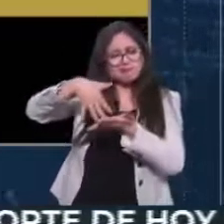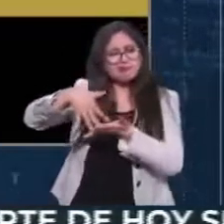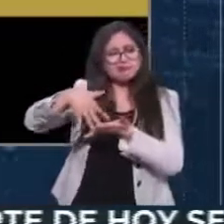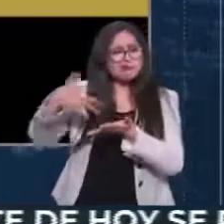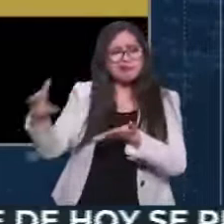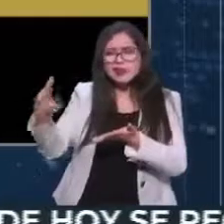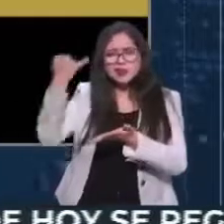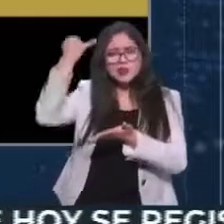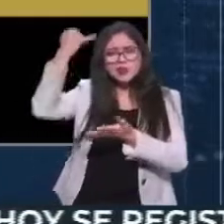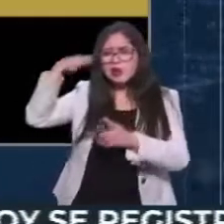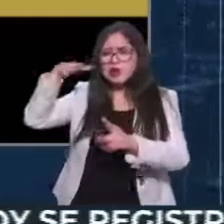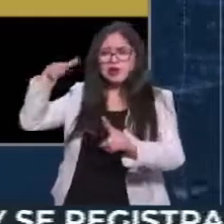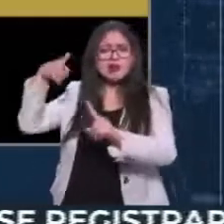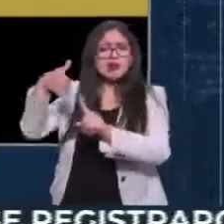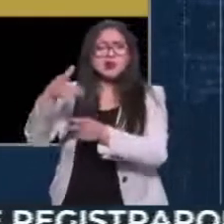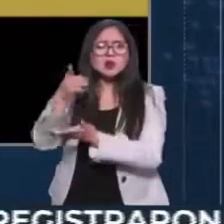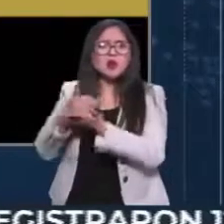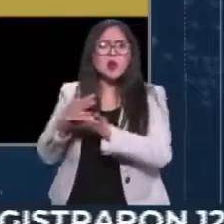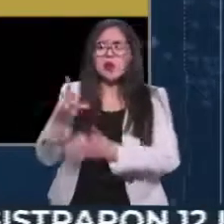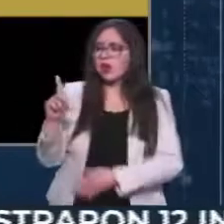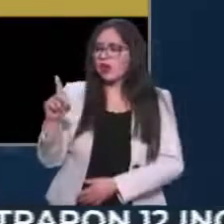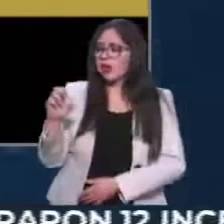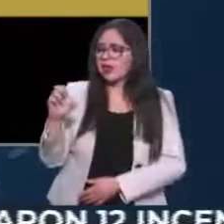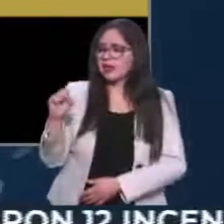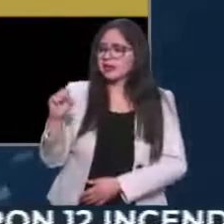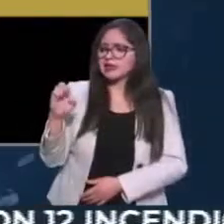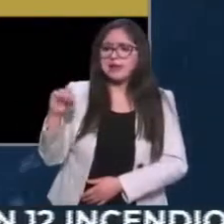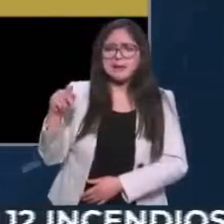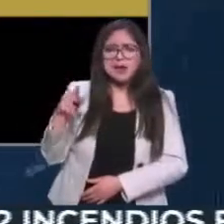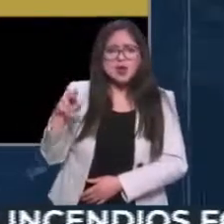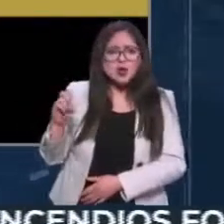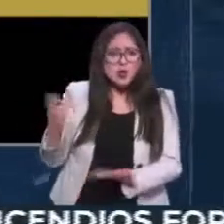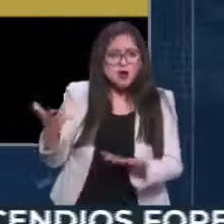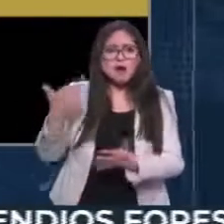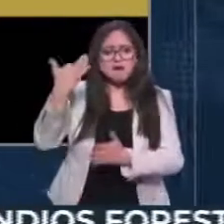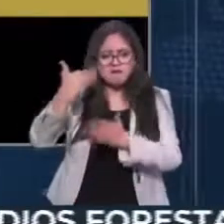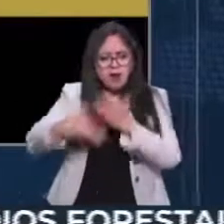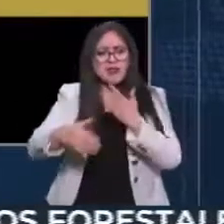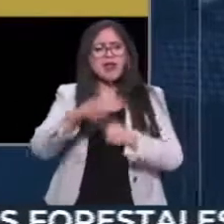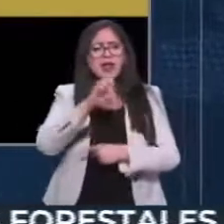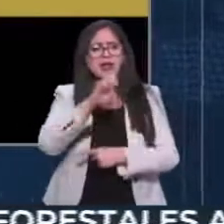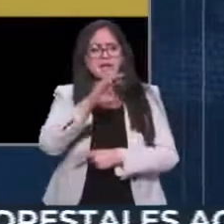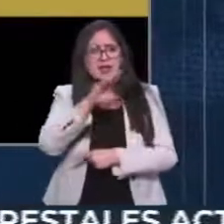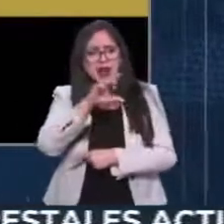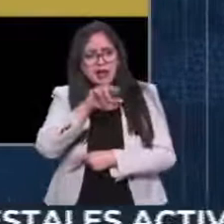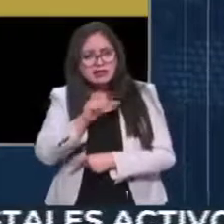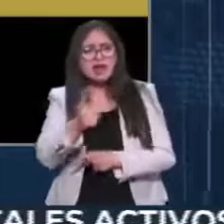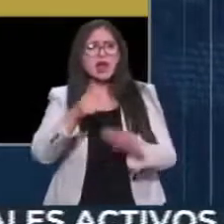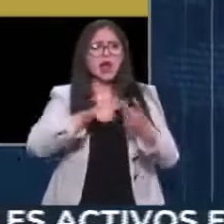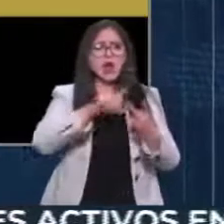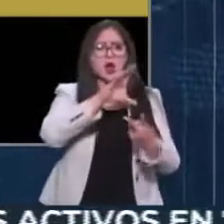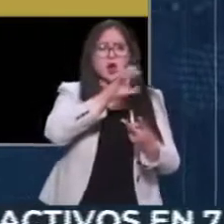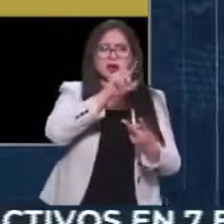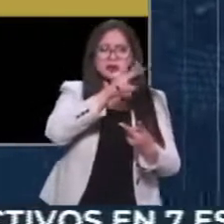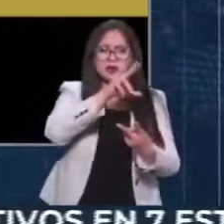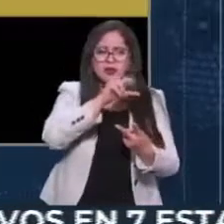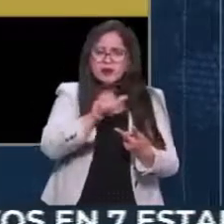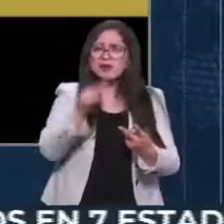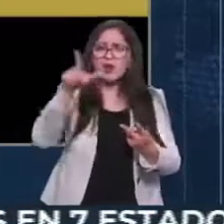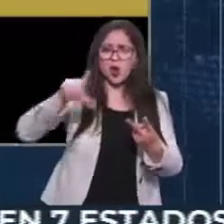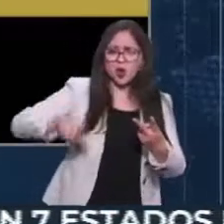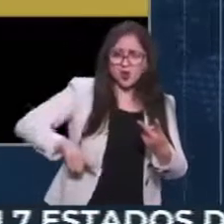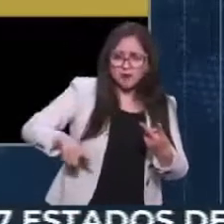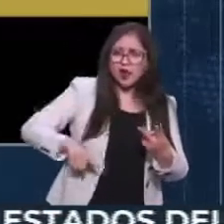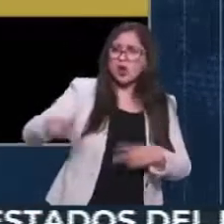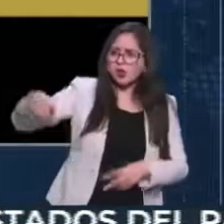únicamente tienen que revisar la eficiencia, la eficacia, la correspondencia del gobierno para hacer recomendaciones, no son